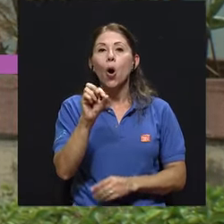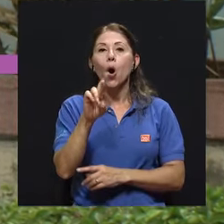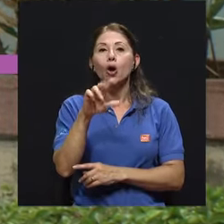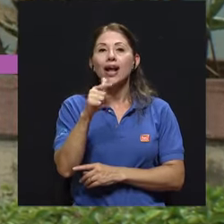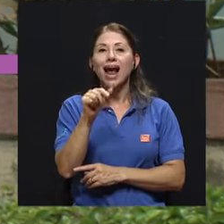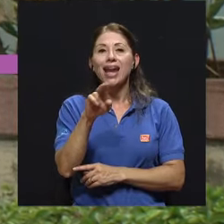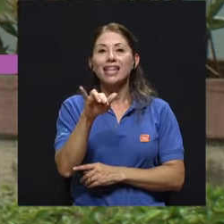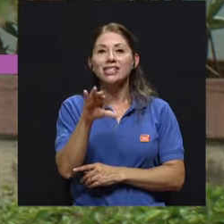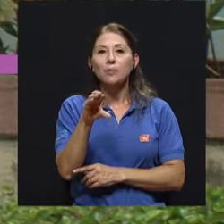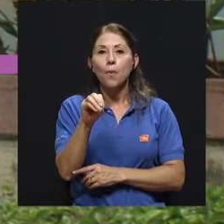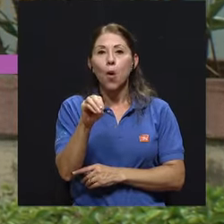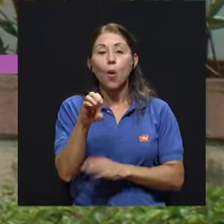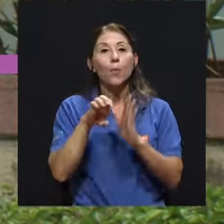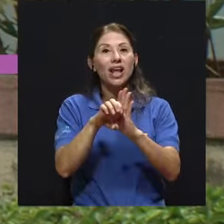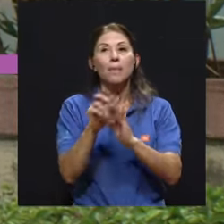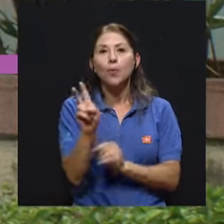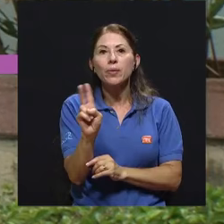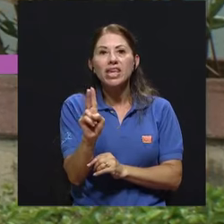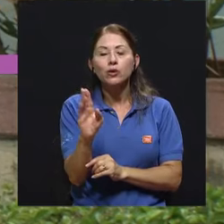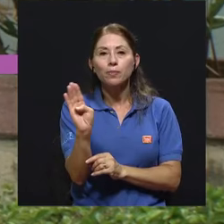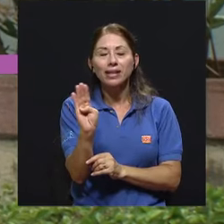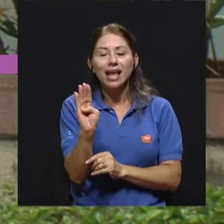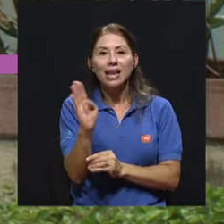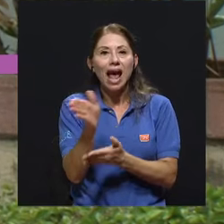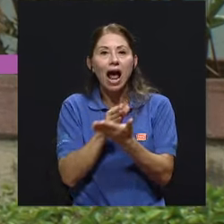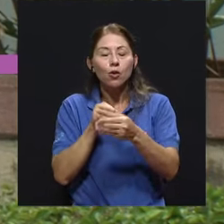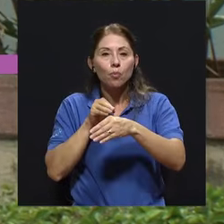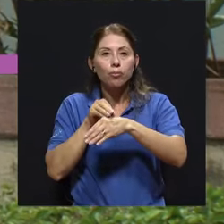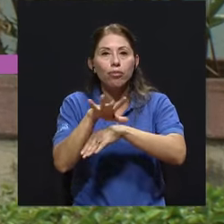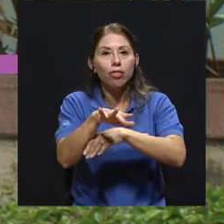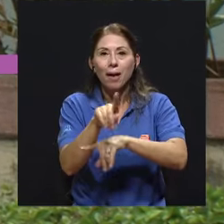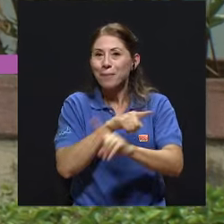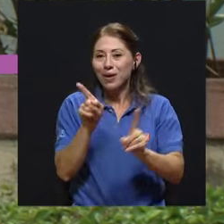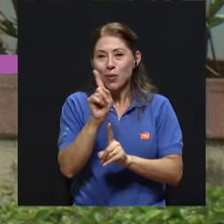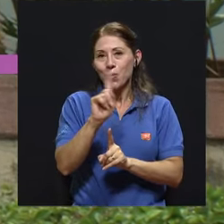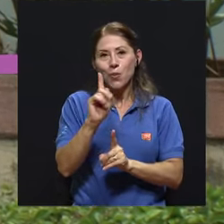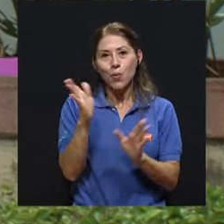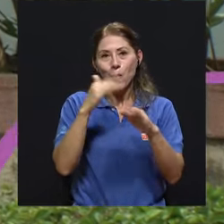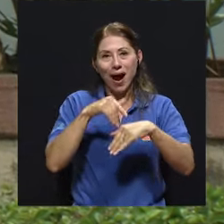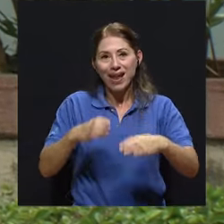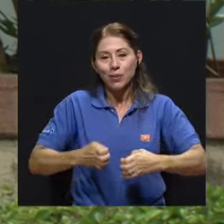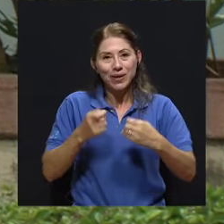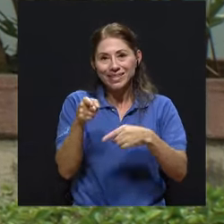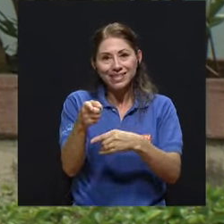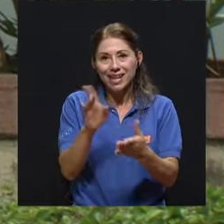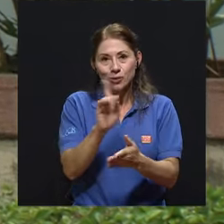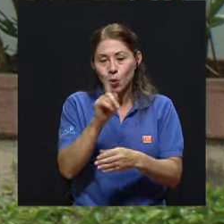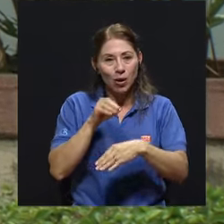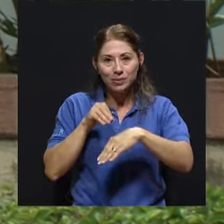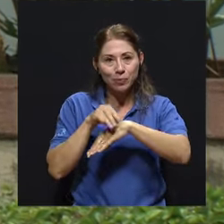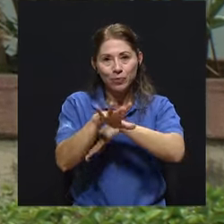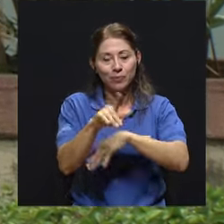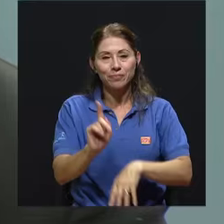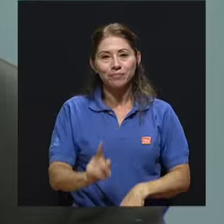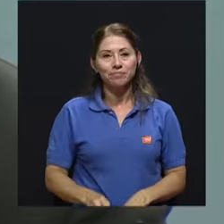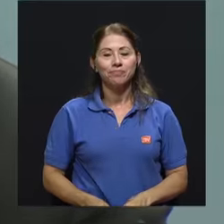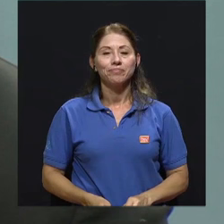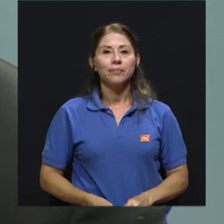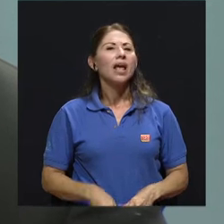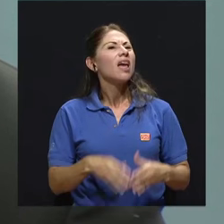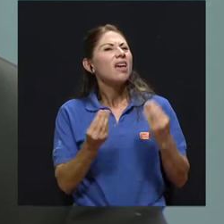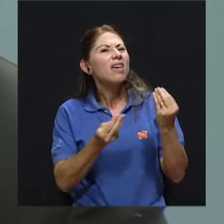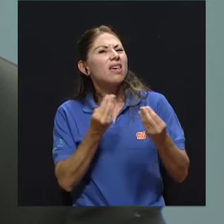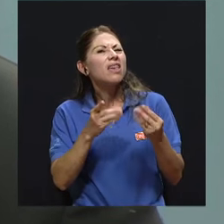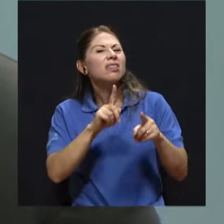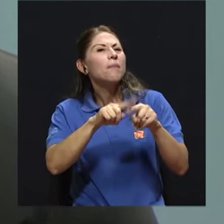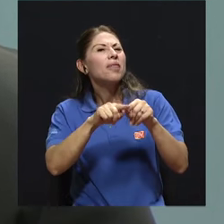para otro. Un hongo, un virus, una bacteria, algo ahí. Aquí no existe nada de eso. Doctor, y en términos de